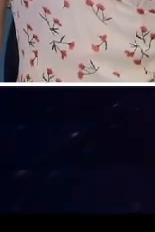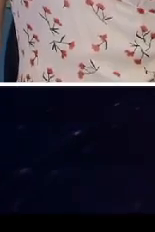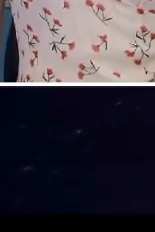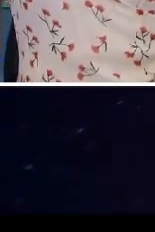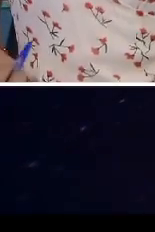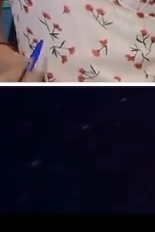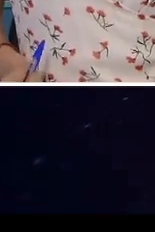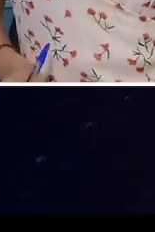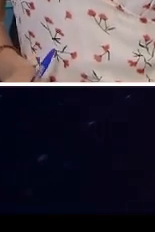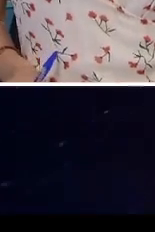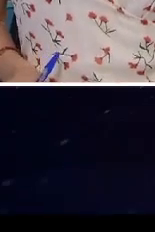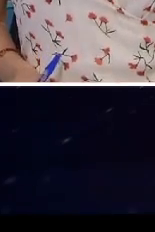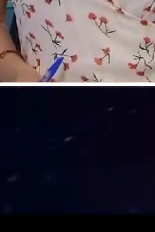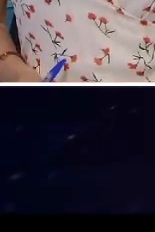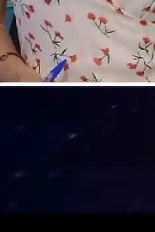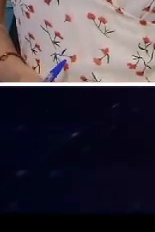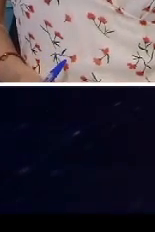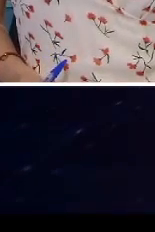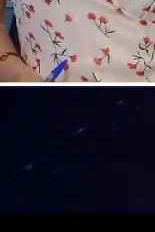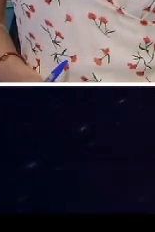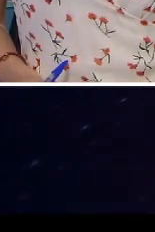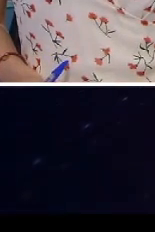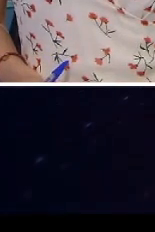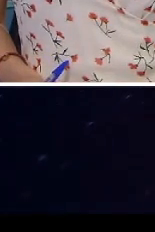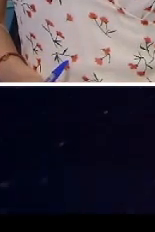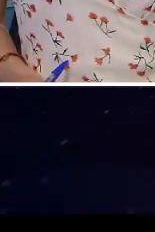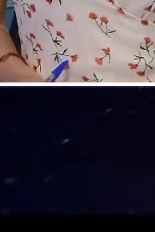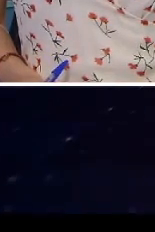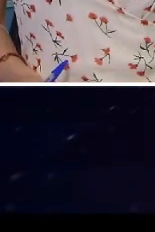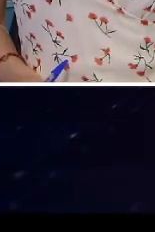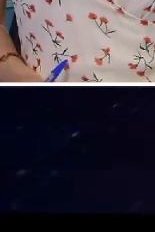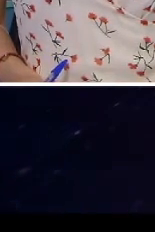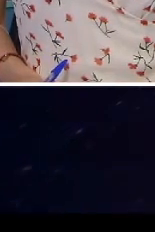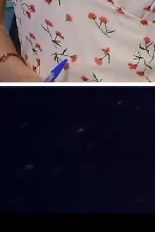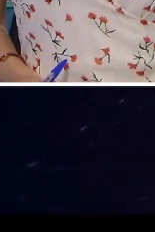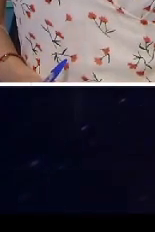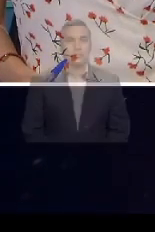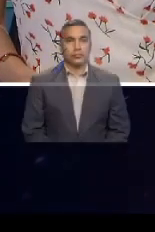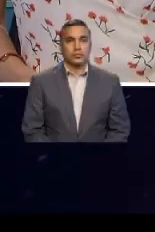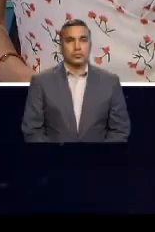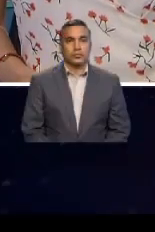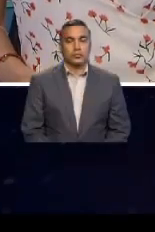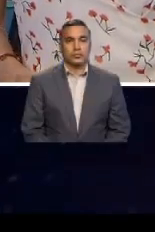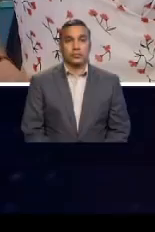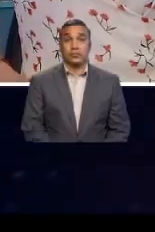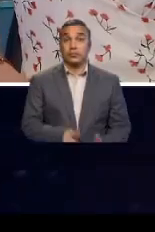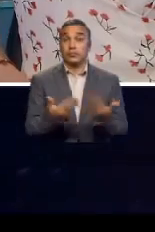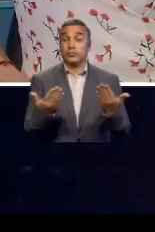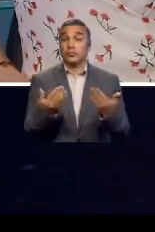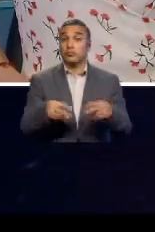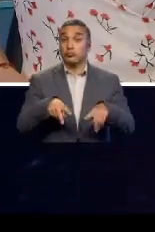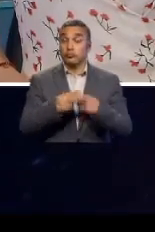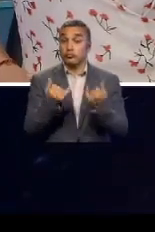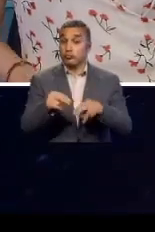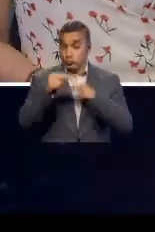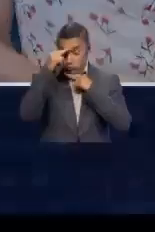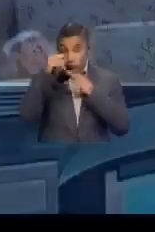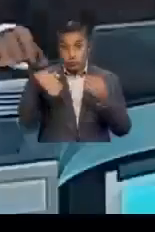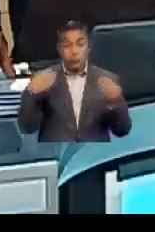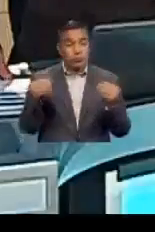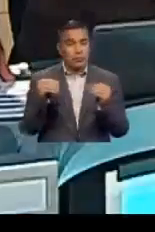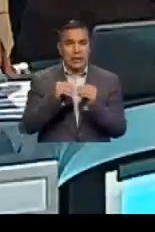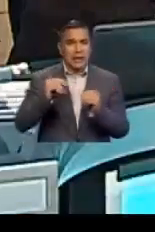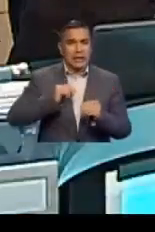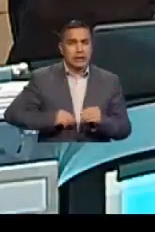el último encuentro entre Trump y Biden. Existe la expectativa al respecto. Amigos, vamos a iniciar entonces con el detalle